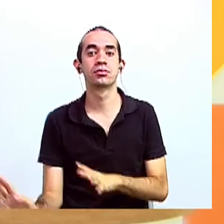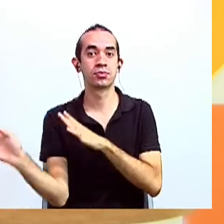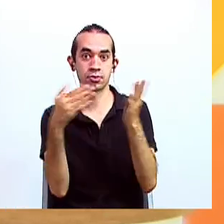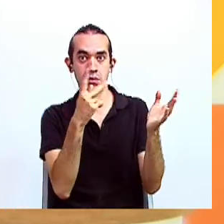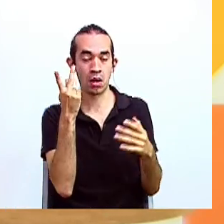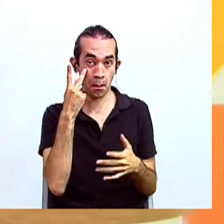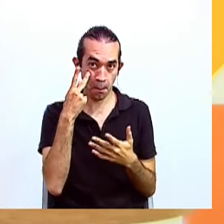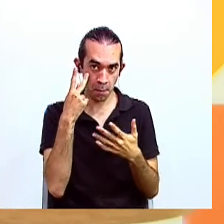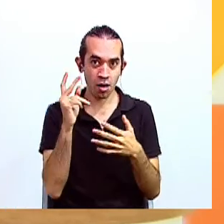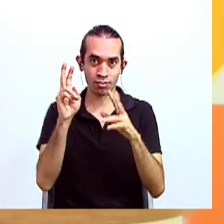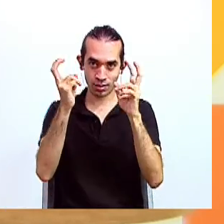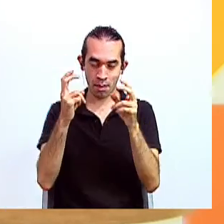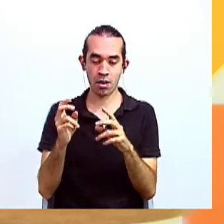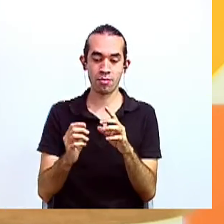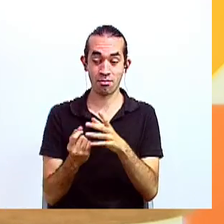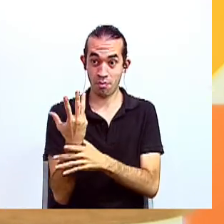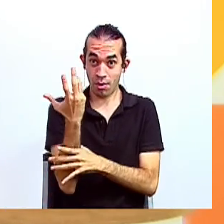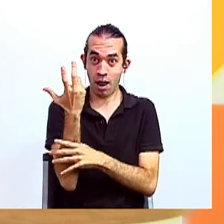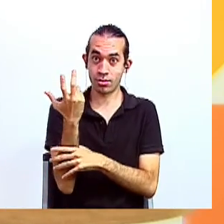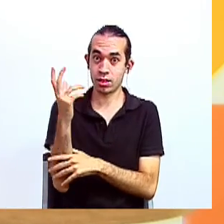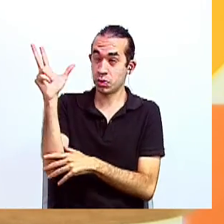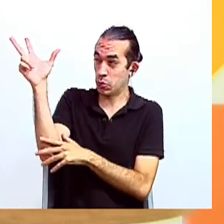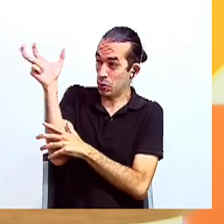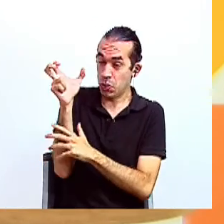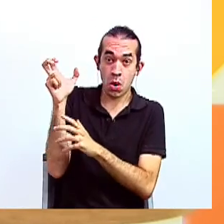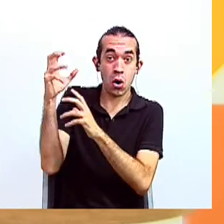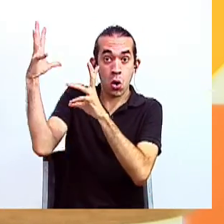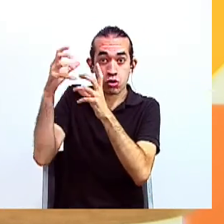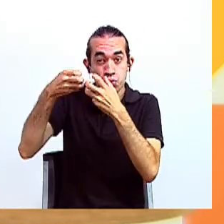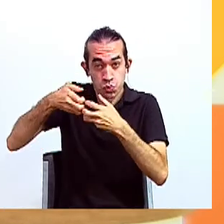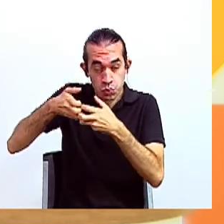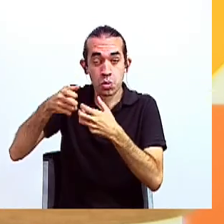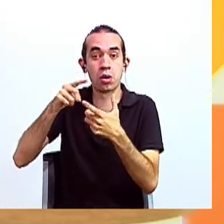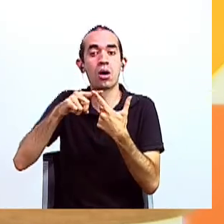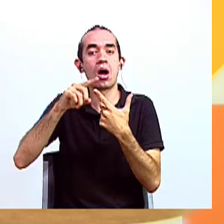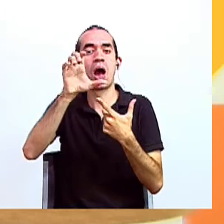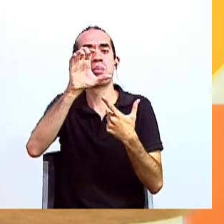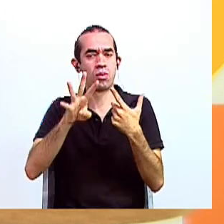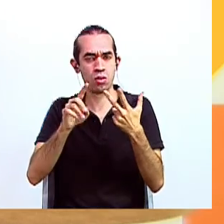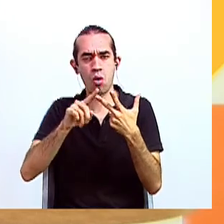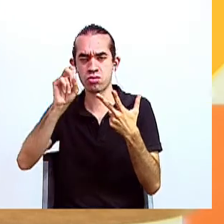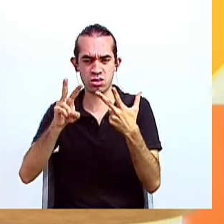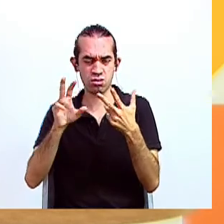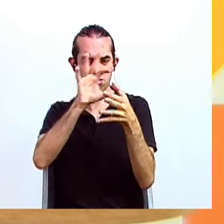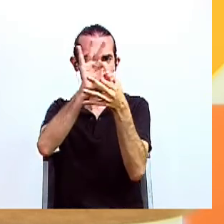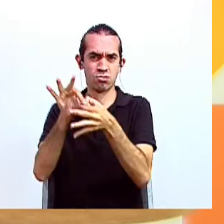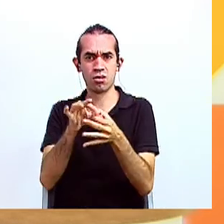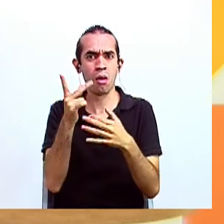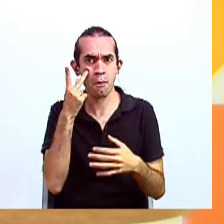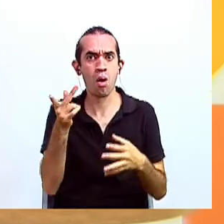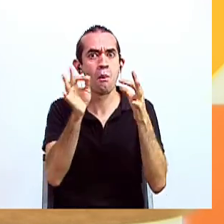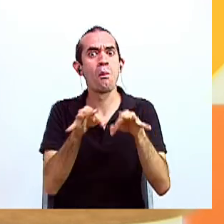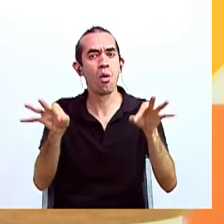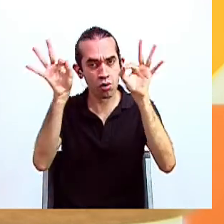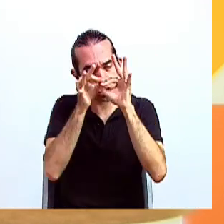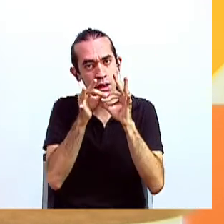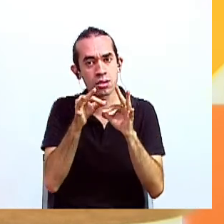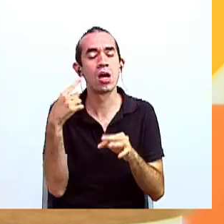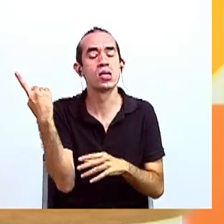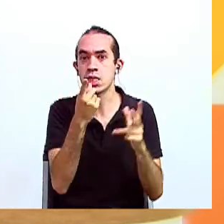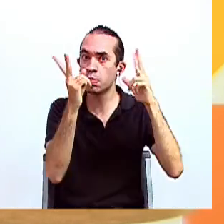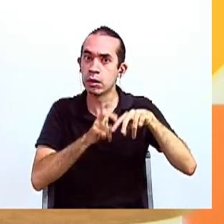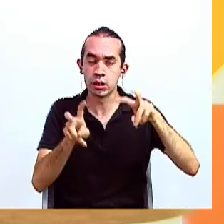Fotosíntesis, carbono y oxígeno. ¿Vieron qué gran relación? Se habían puesto a pensar, es muy importante que siempre analicemos